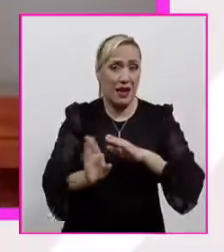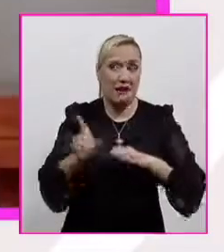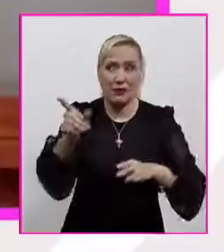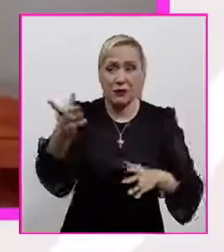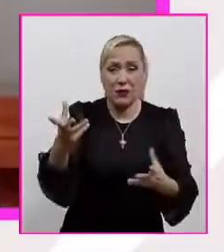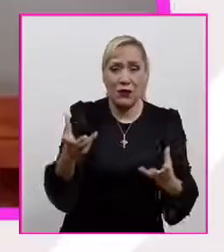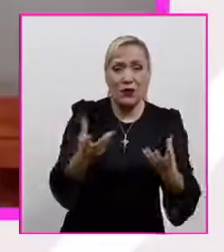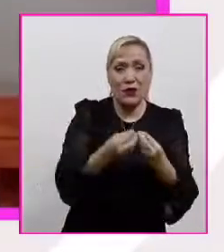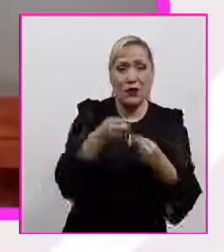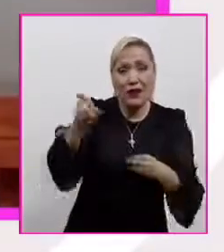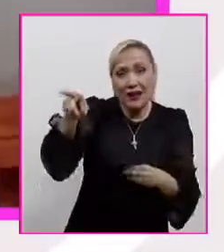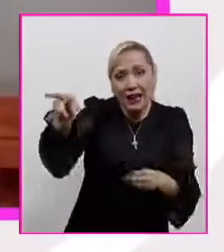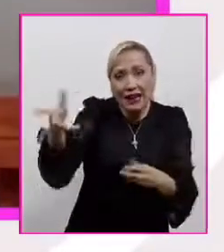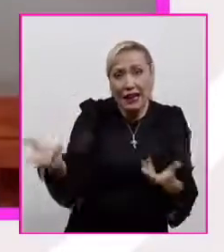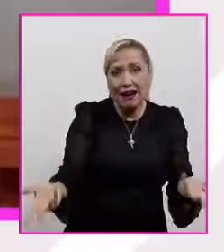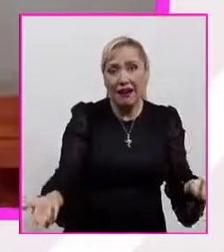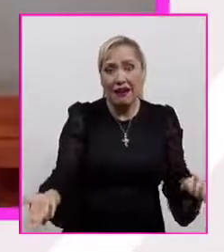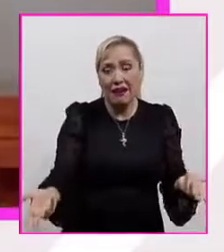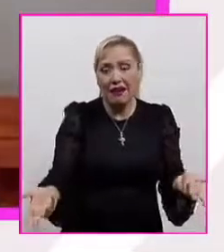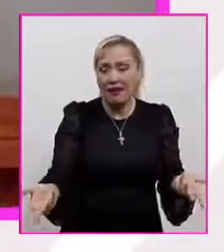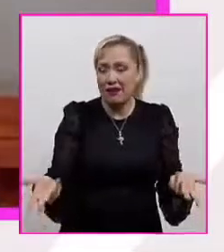paradójico porque